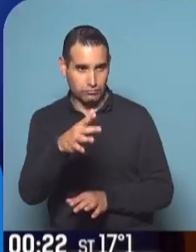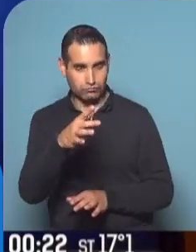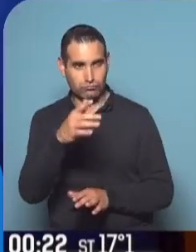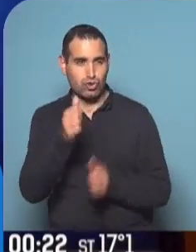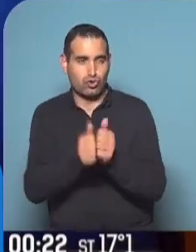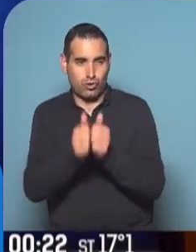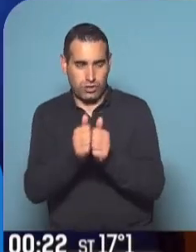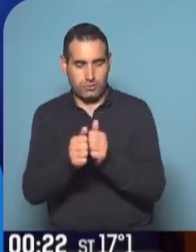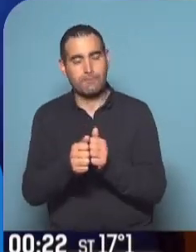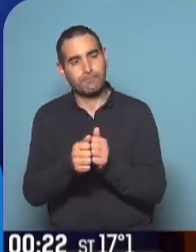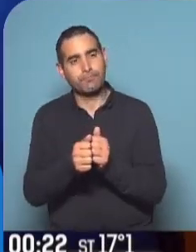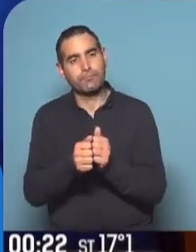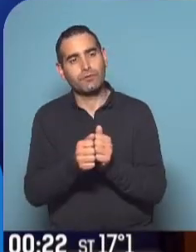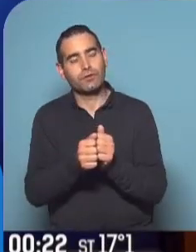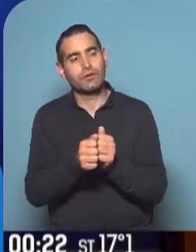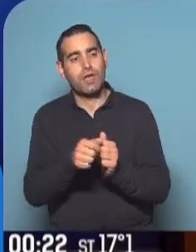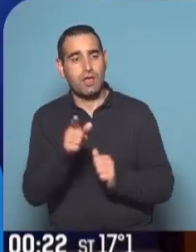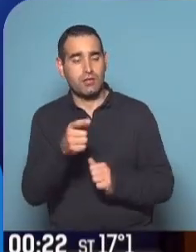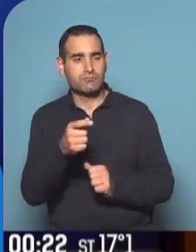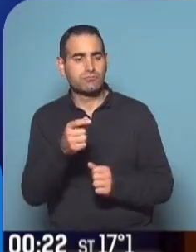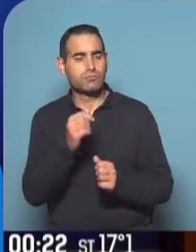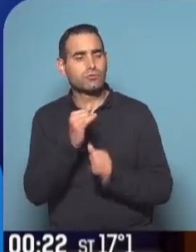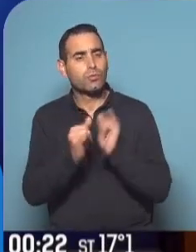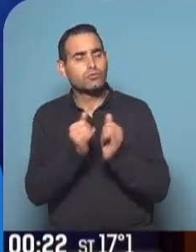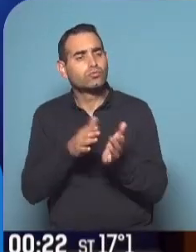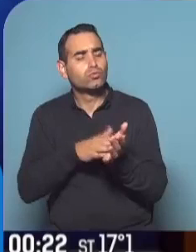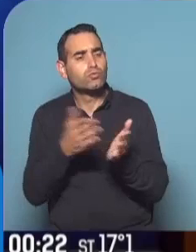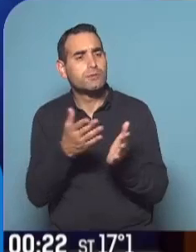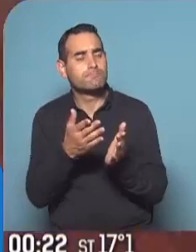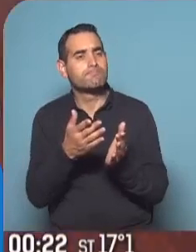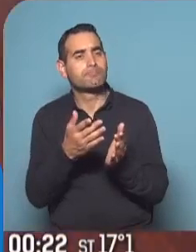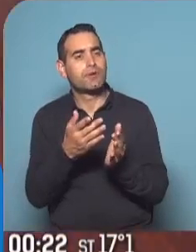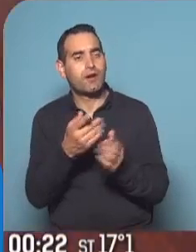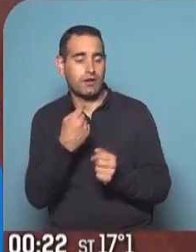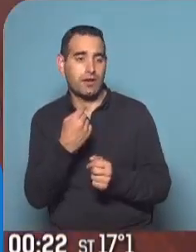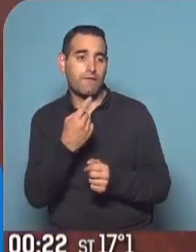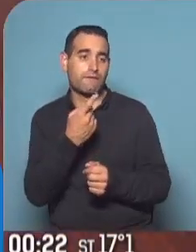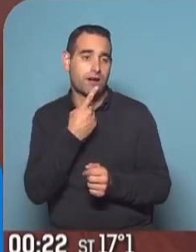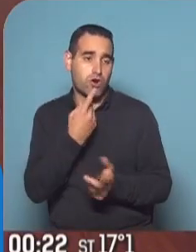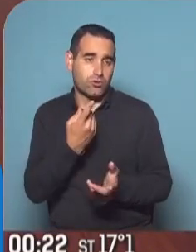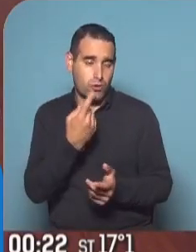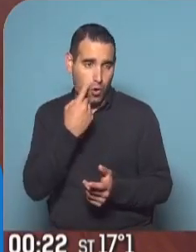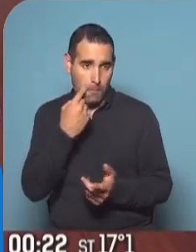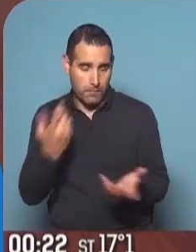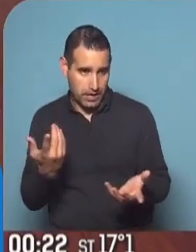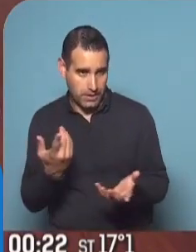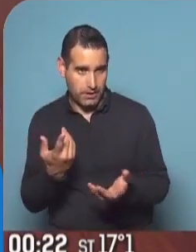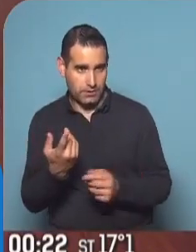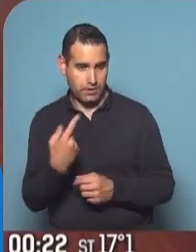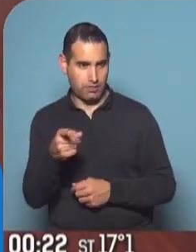claro se trata el cierto en cierto pasaje del libro de cómo el varón este el